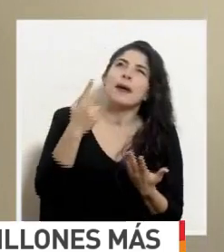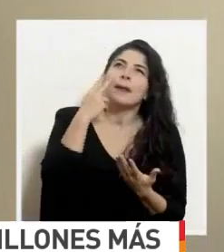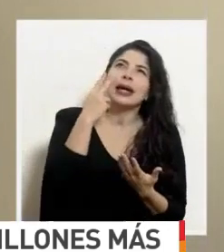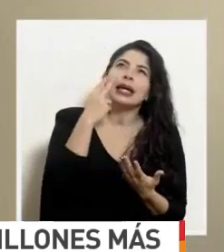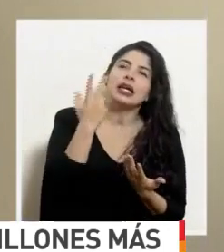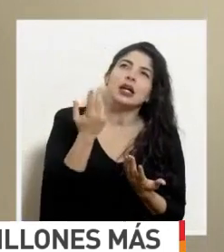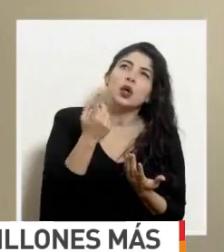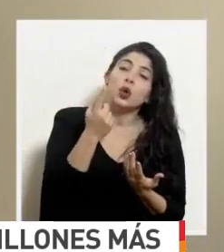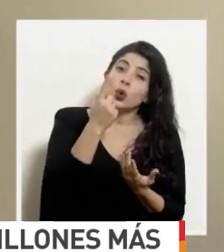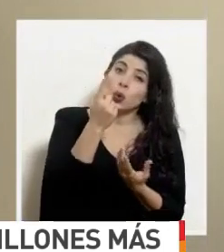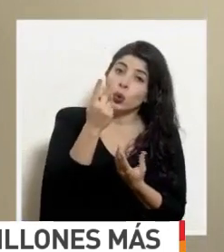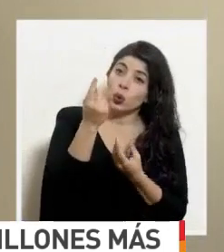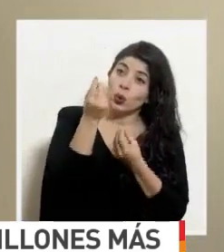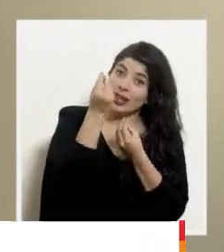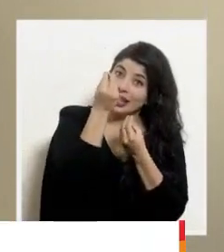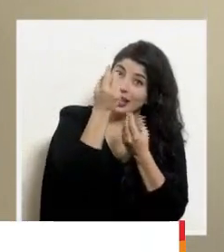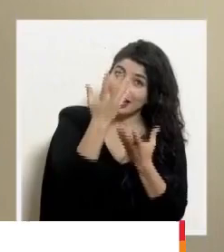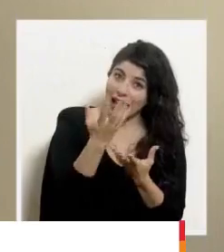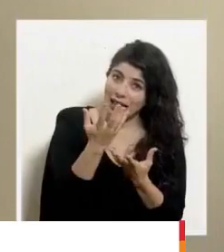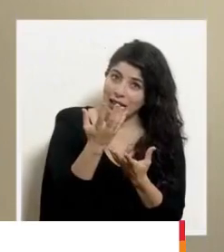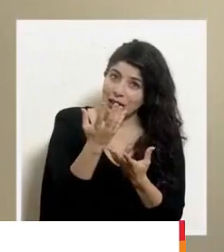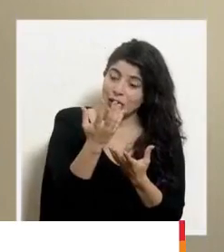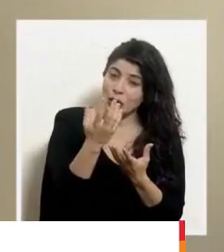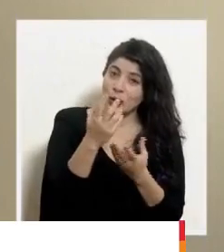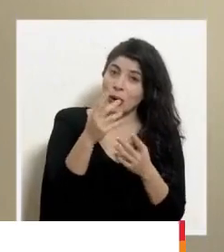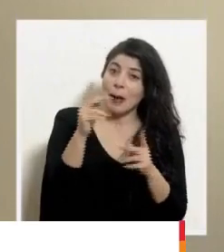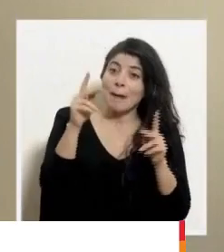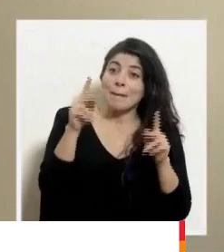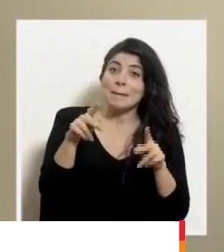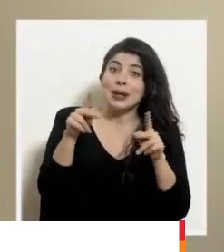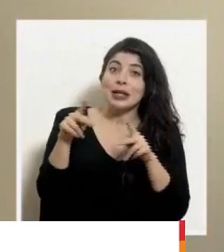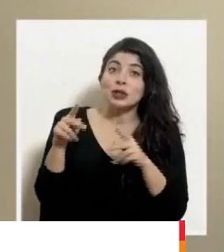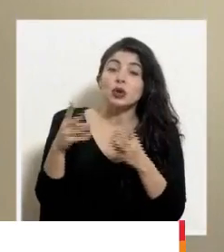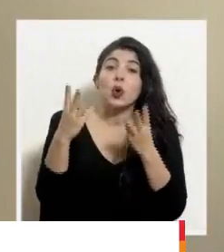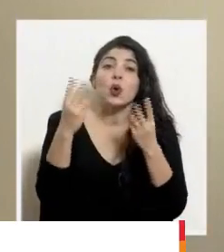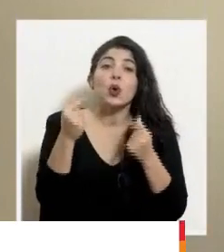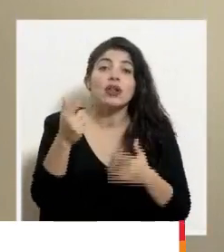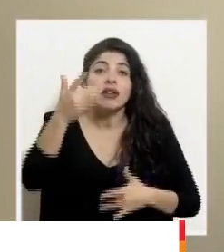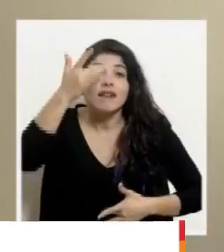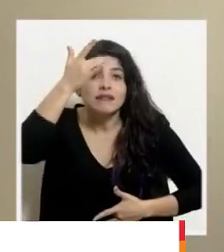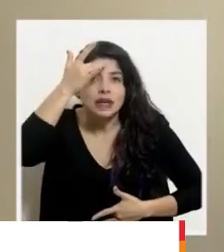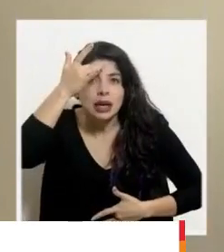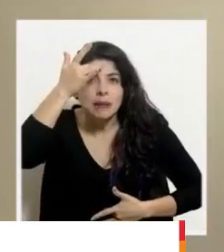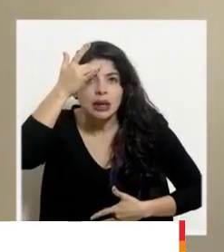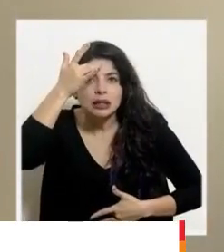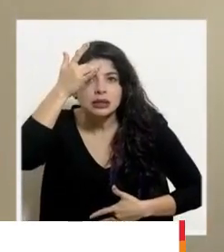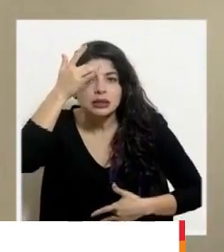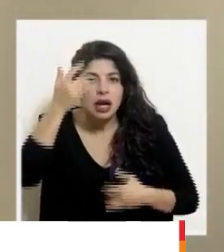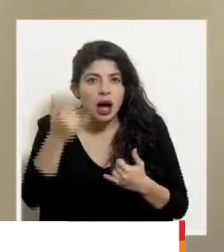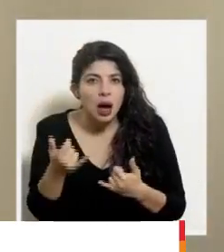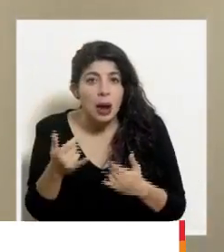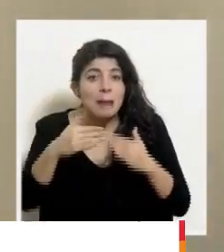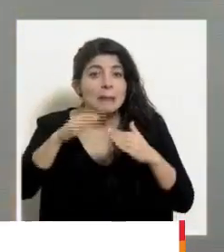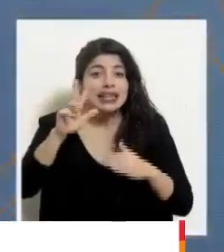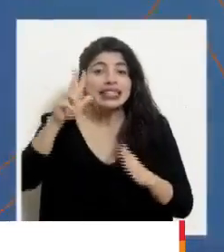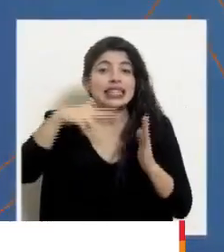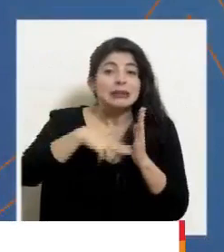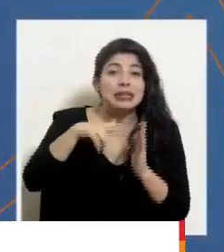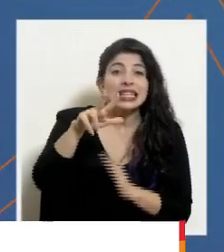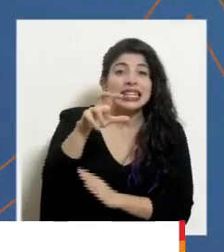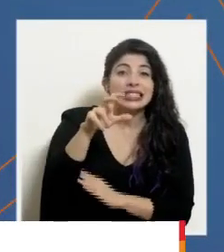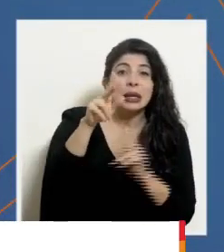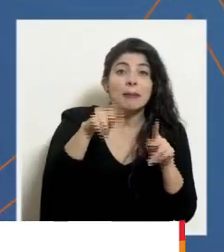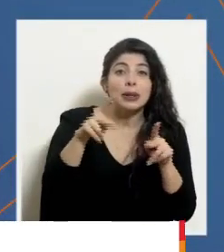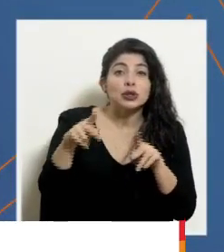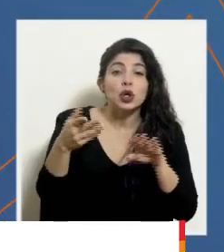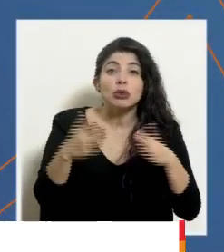un dato para nosotros que no cale la cantidad de personas que se han visto contagiadas y las más de 3.300 personas